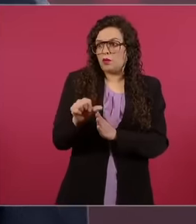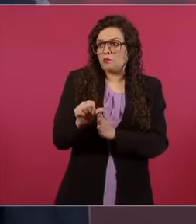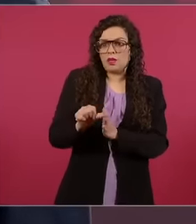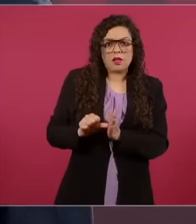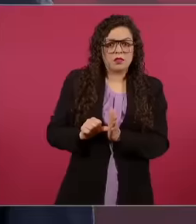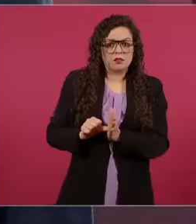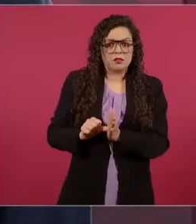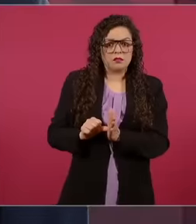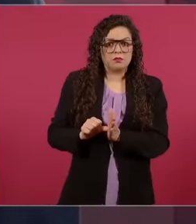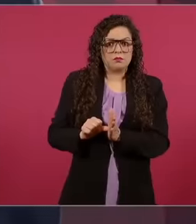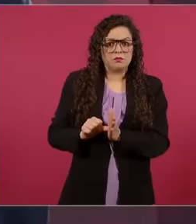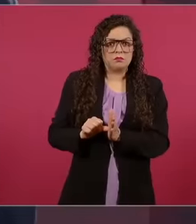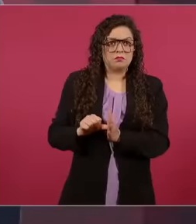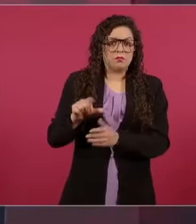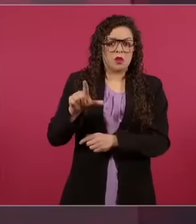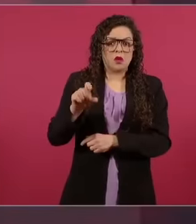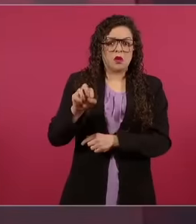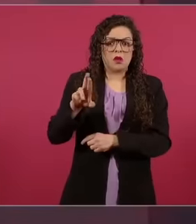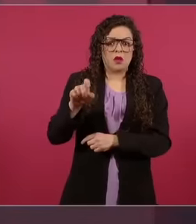Lore de Mola,